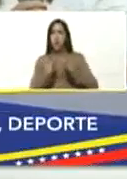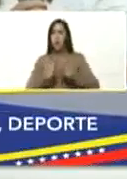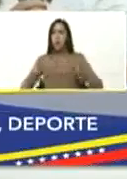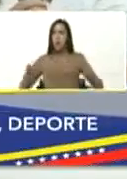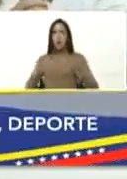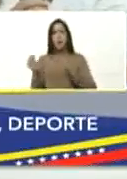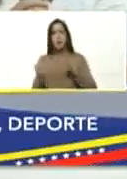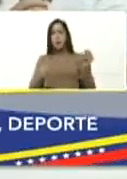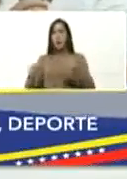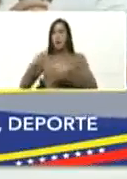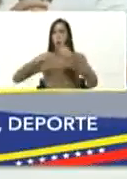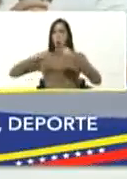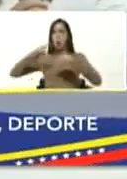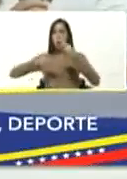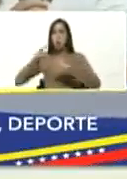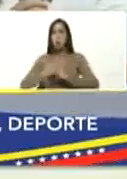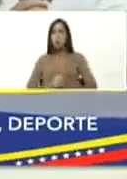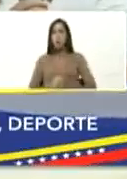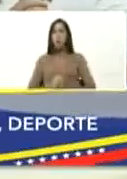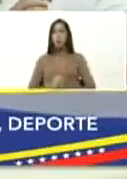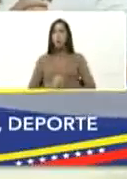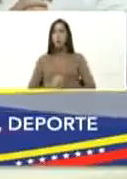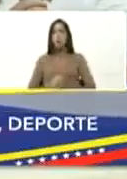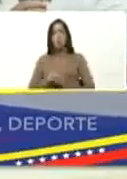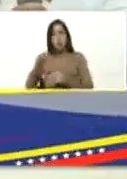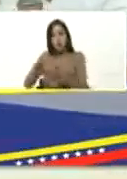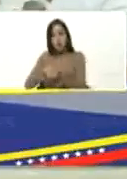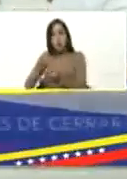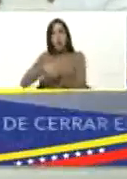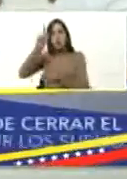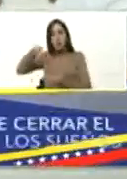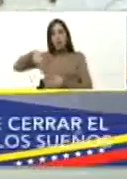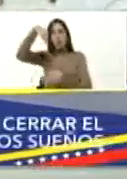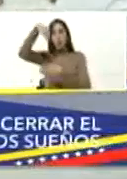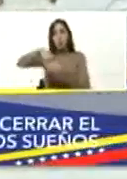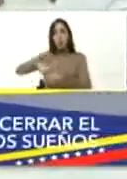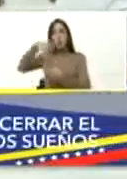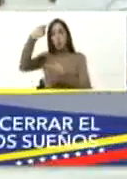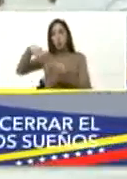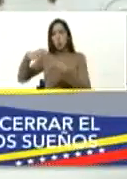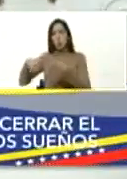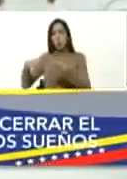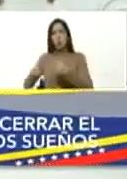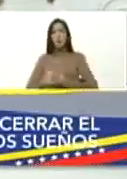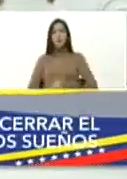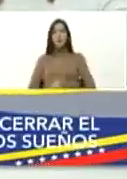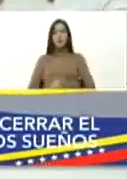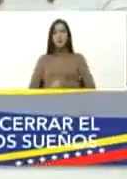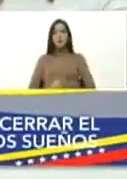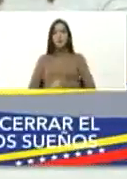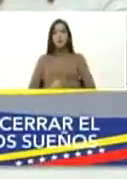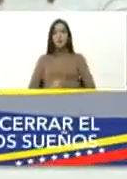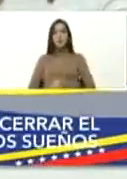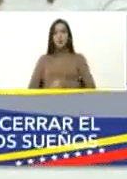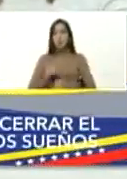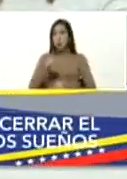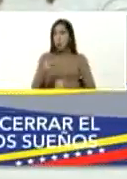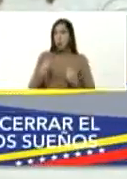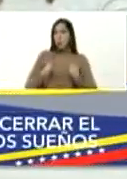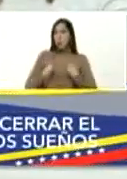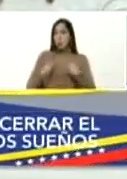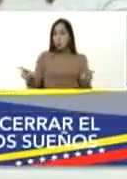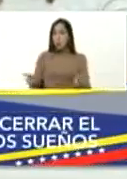ampliaciones, poner su sembradío allí, etcétera, etcétera. Si tú vivías,